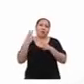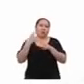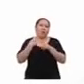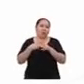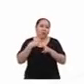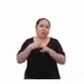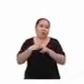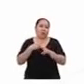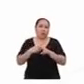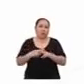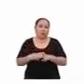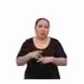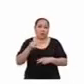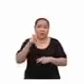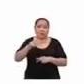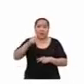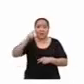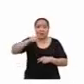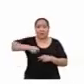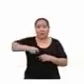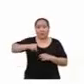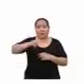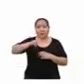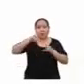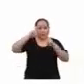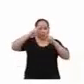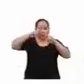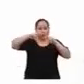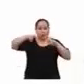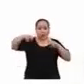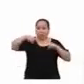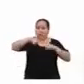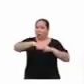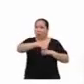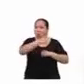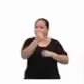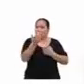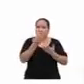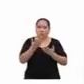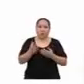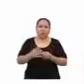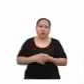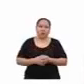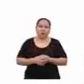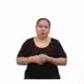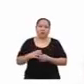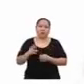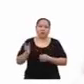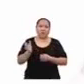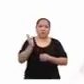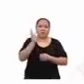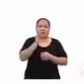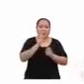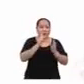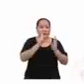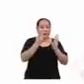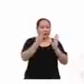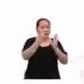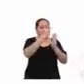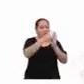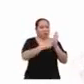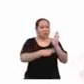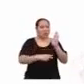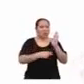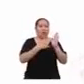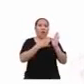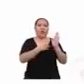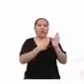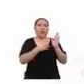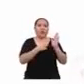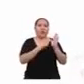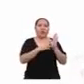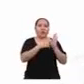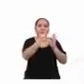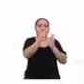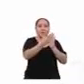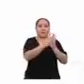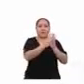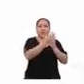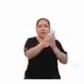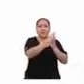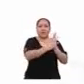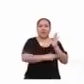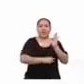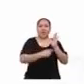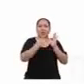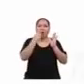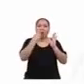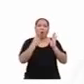ya que lo que deseamos averiguar es otra cosa. La siguiente columna debe contener la edad y la otra debe referirse a